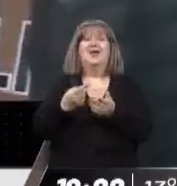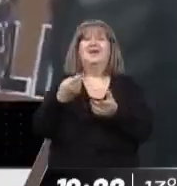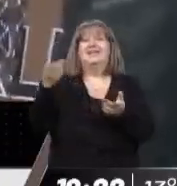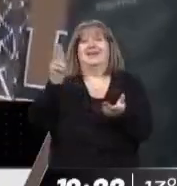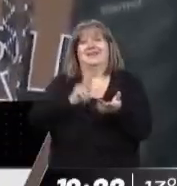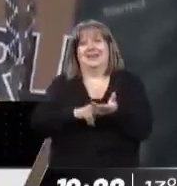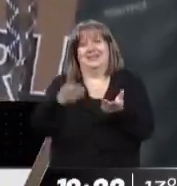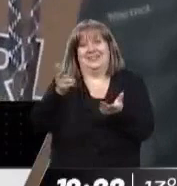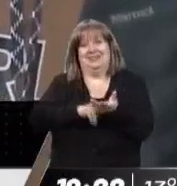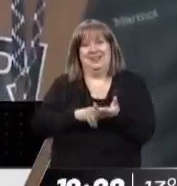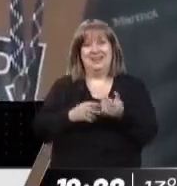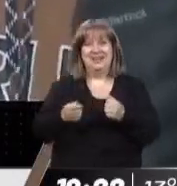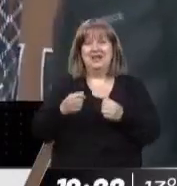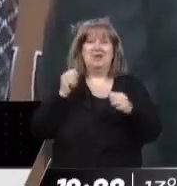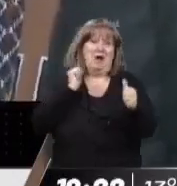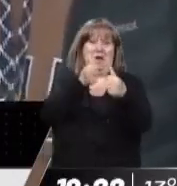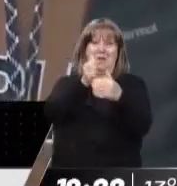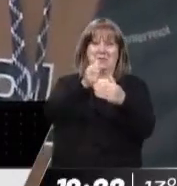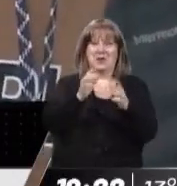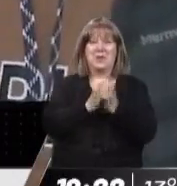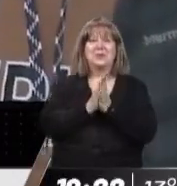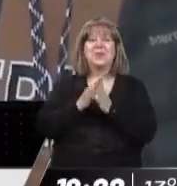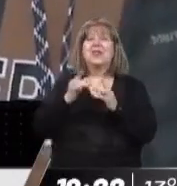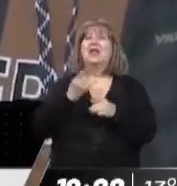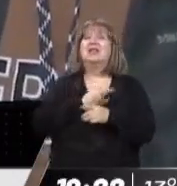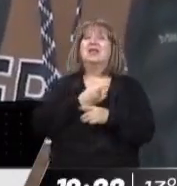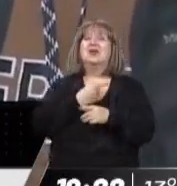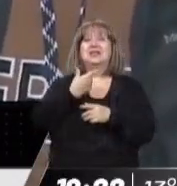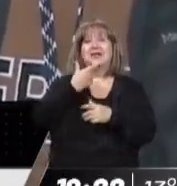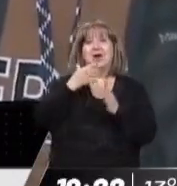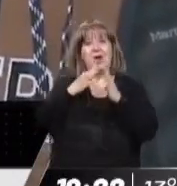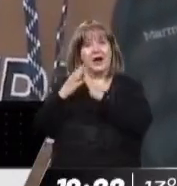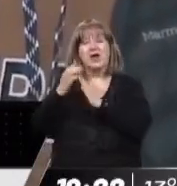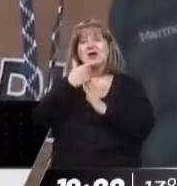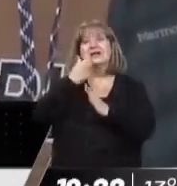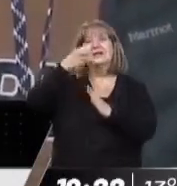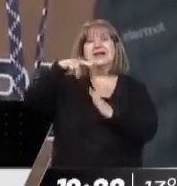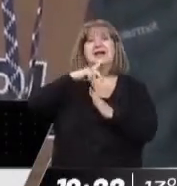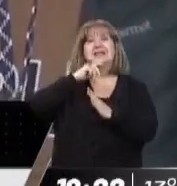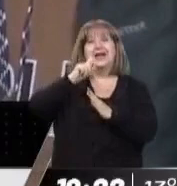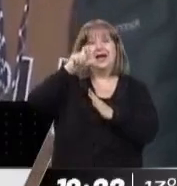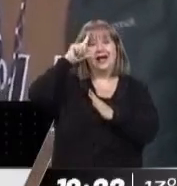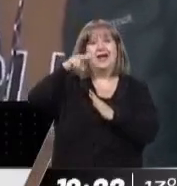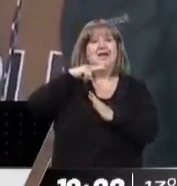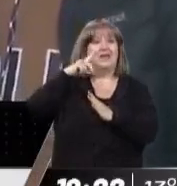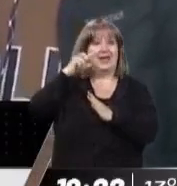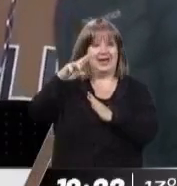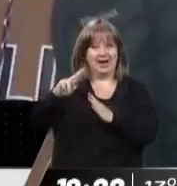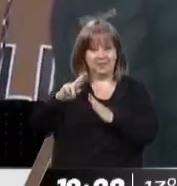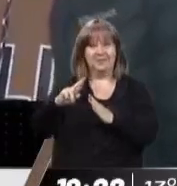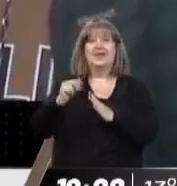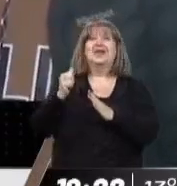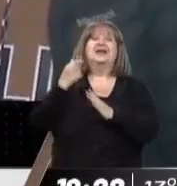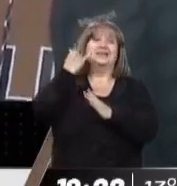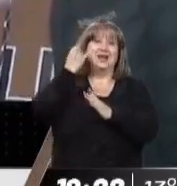ya salieron. ¿De dónde son? De Santa Elvira, papá. Santa Elvira también. Sí, perdón. El grupo número 2 se está portando mal. El